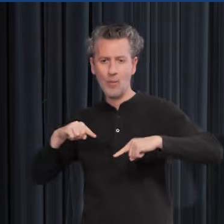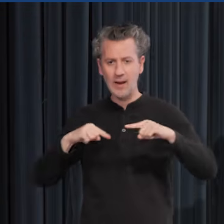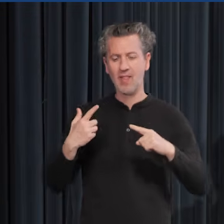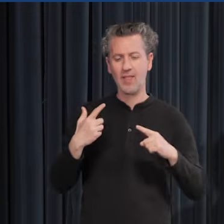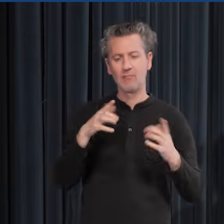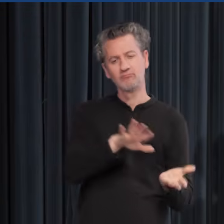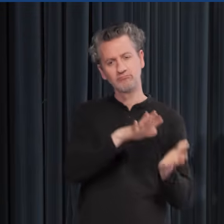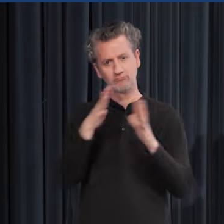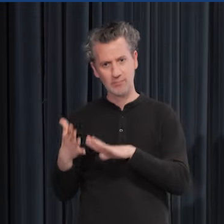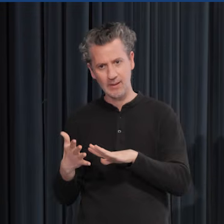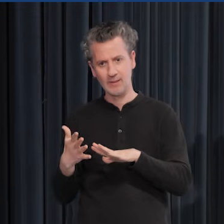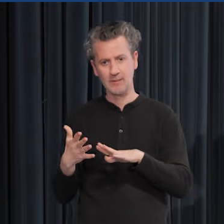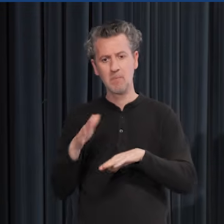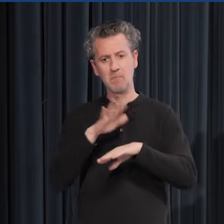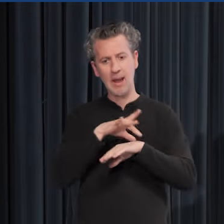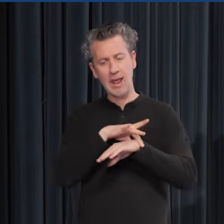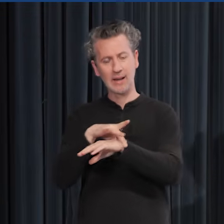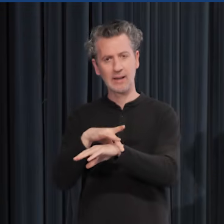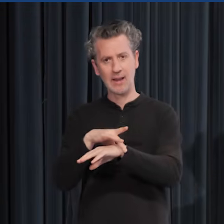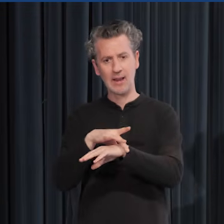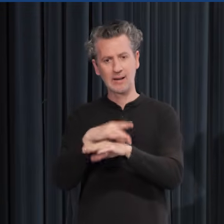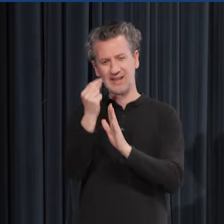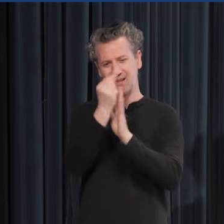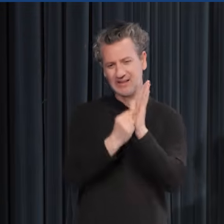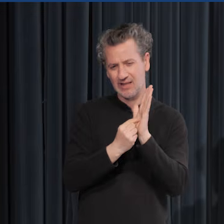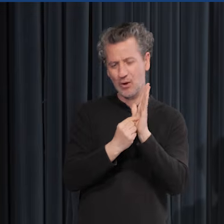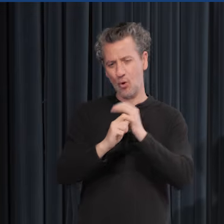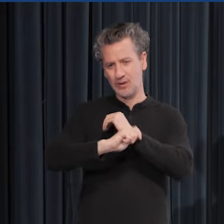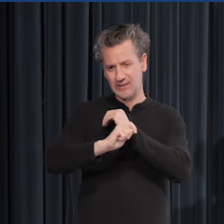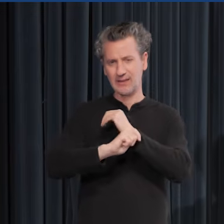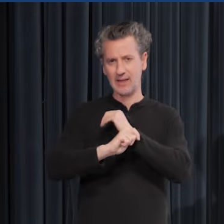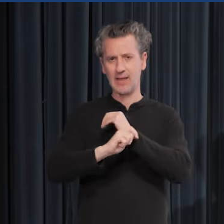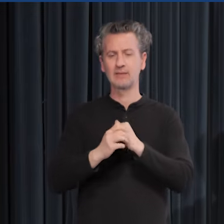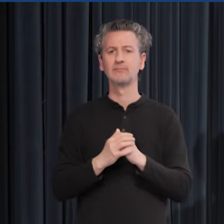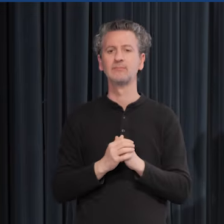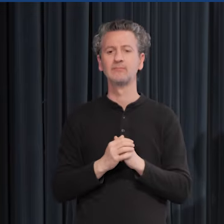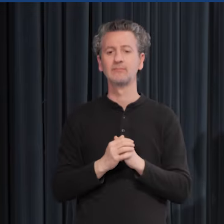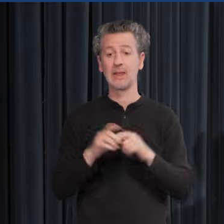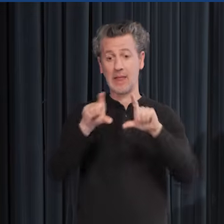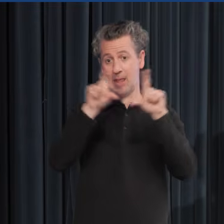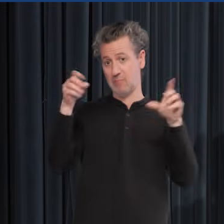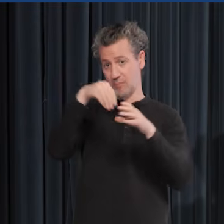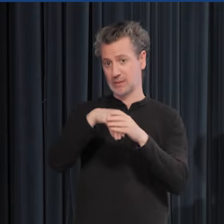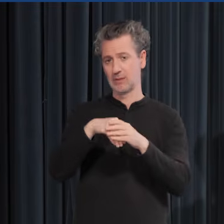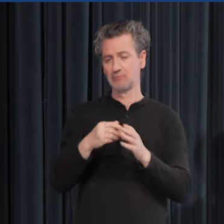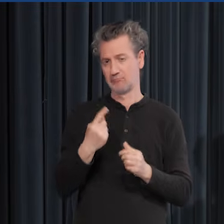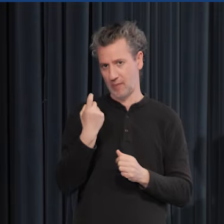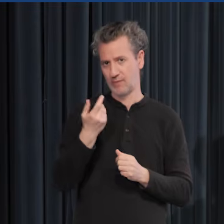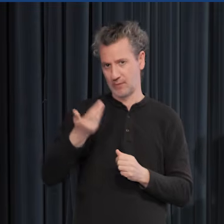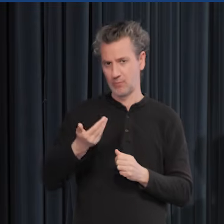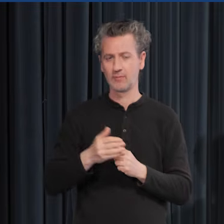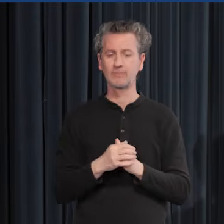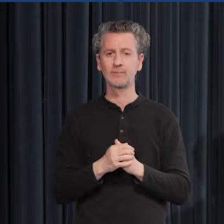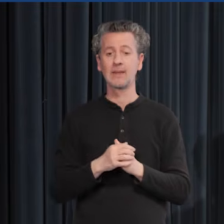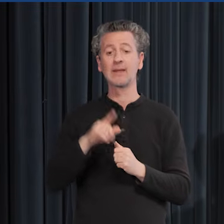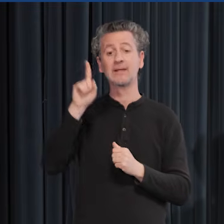que deben guiar los criterios y las estrategias en las empresas. Así como también se puede